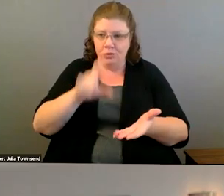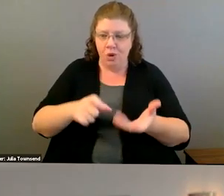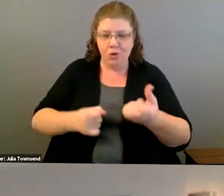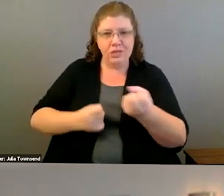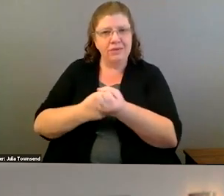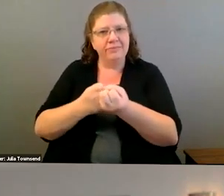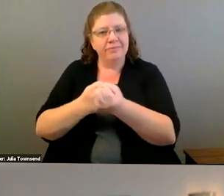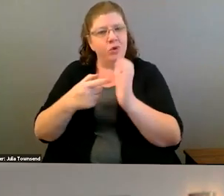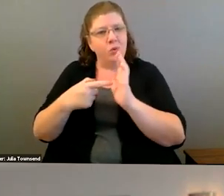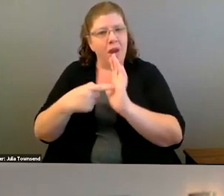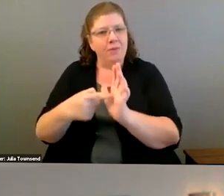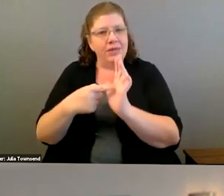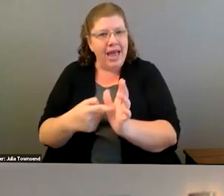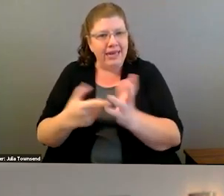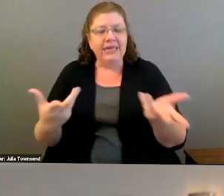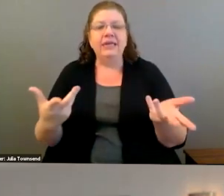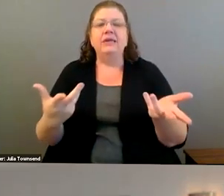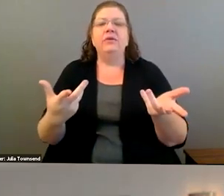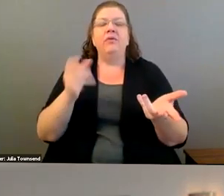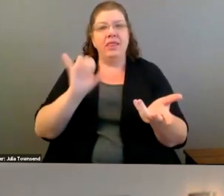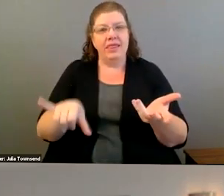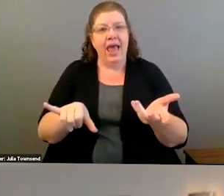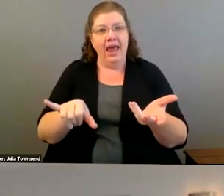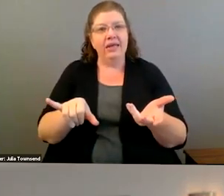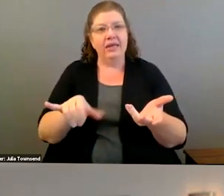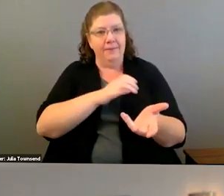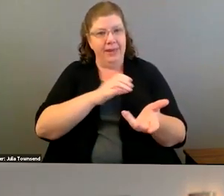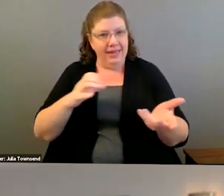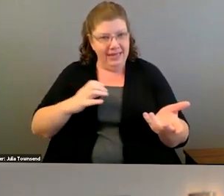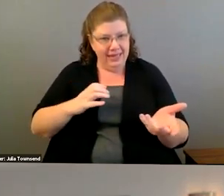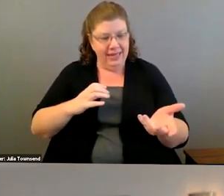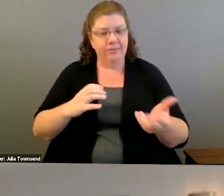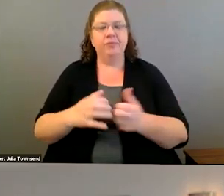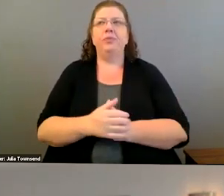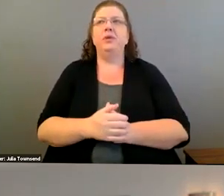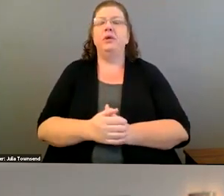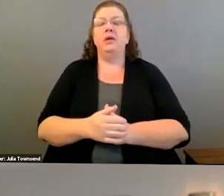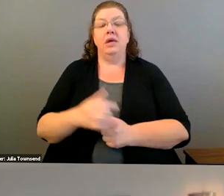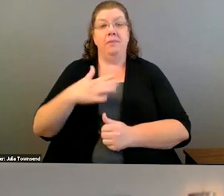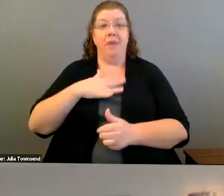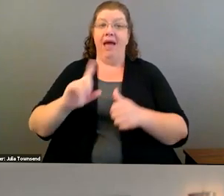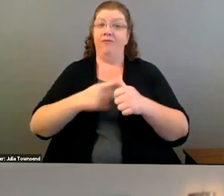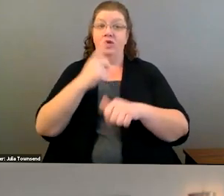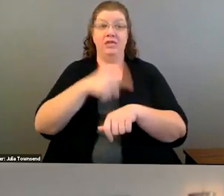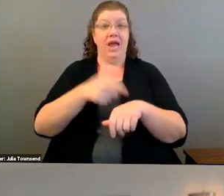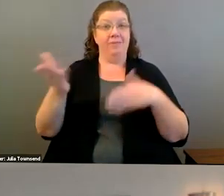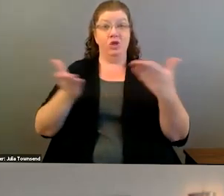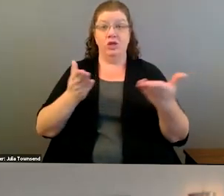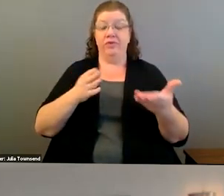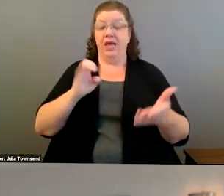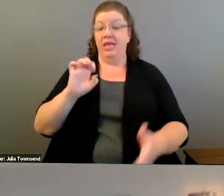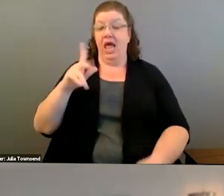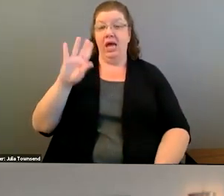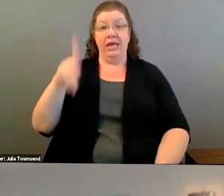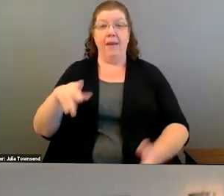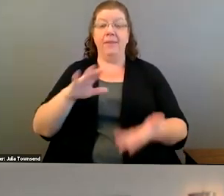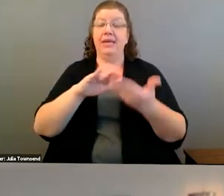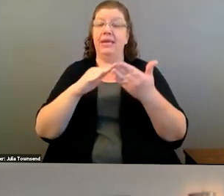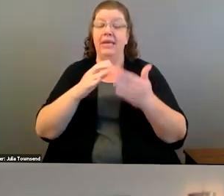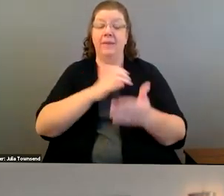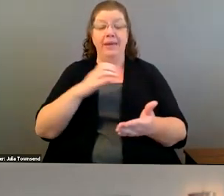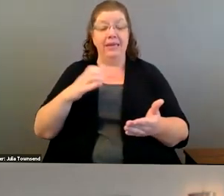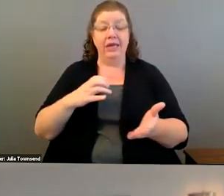que tienen que estar representados en este comité esta es la primera vez que yo soy parte del